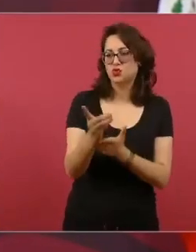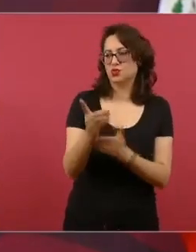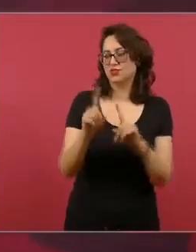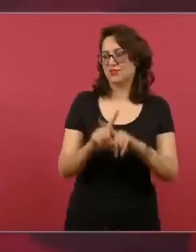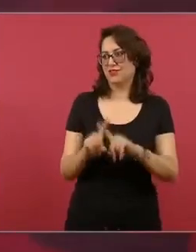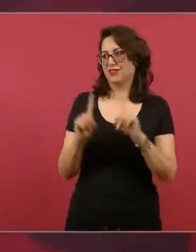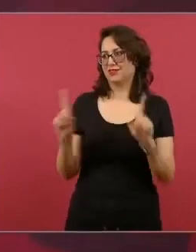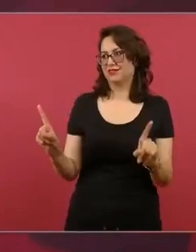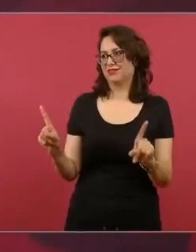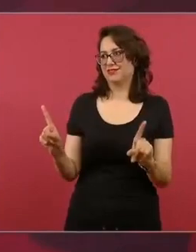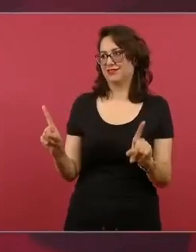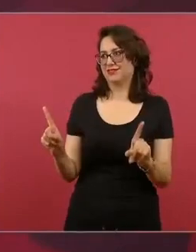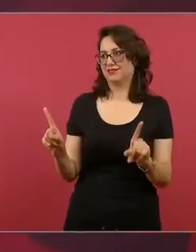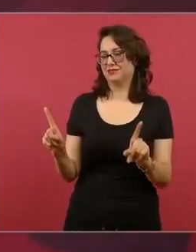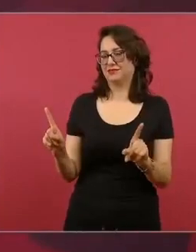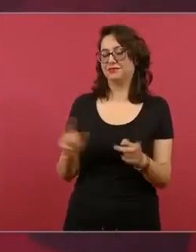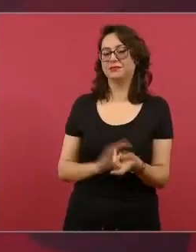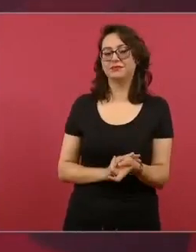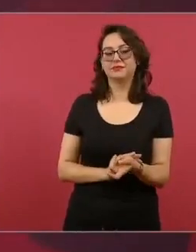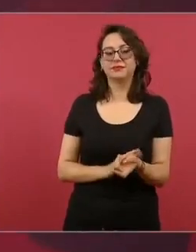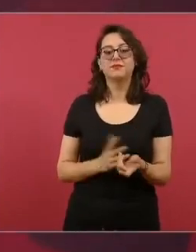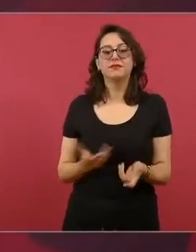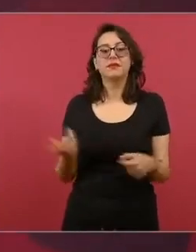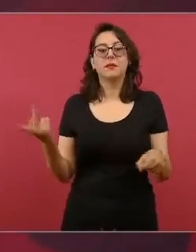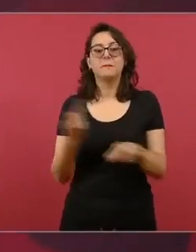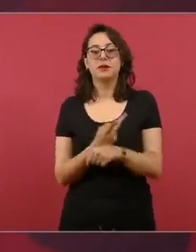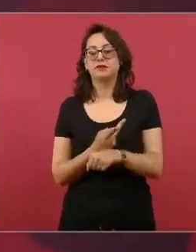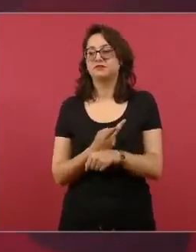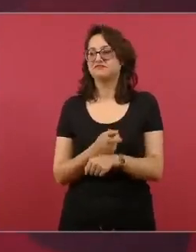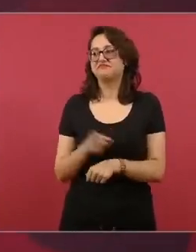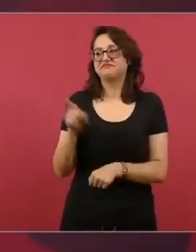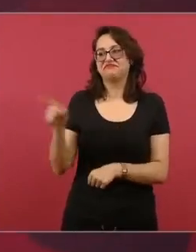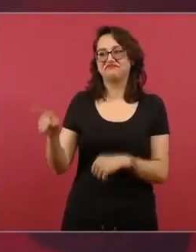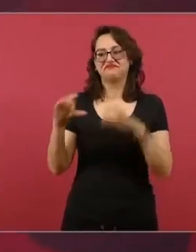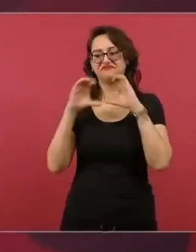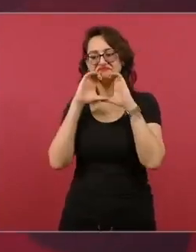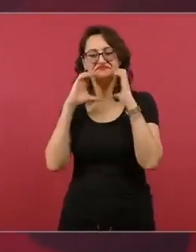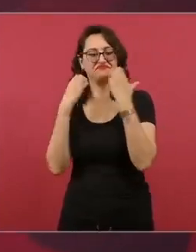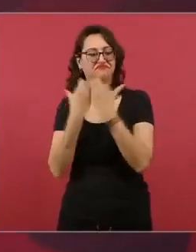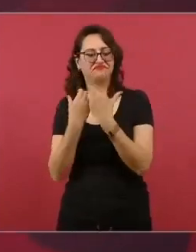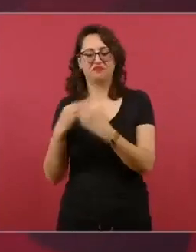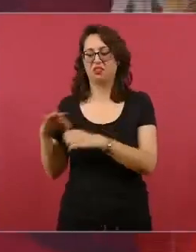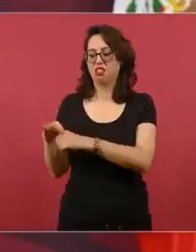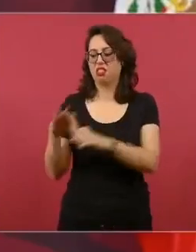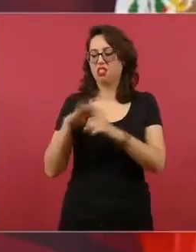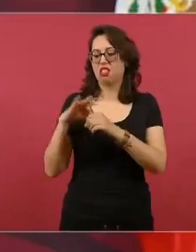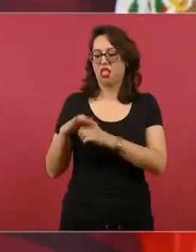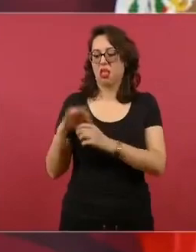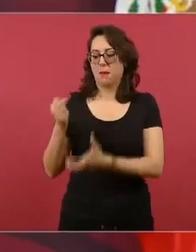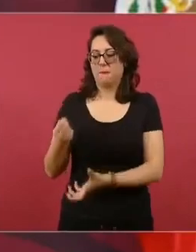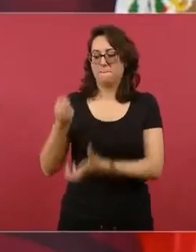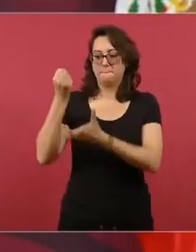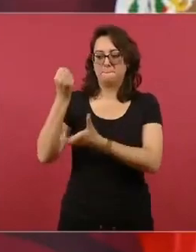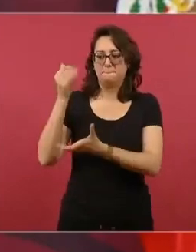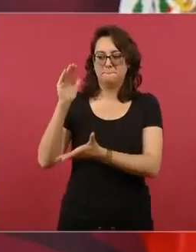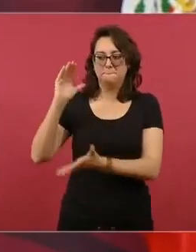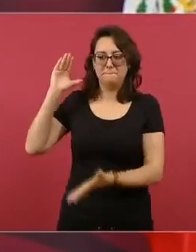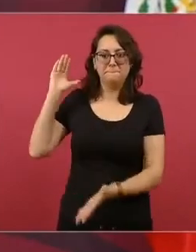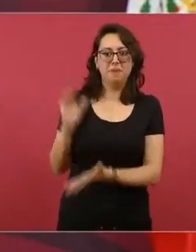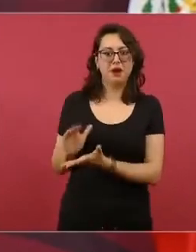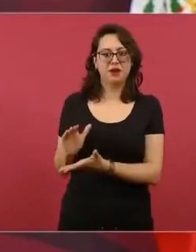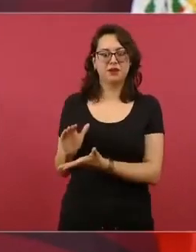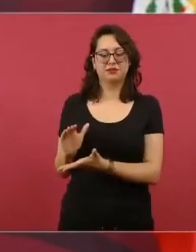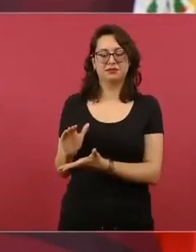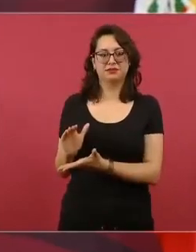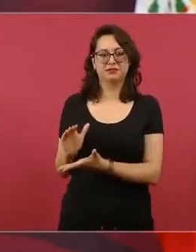Entonces, nos bajan el presupuesto para que solo se entregara